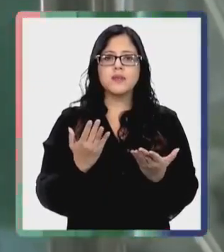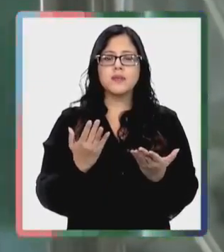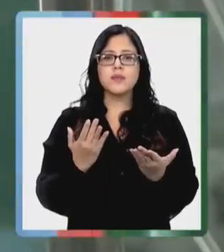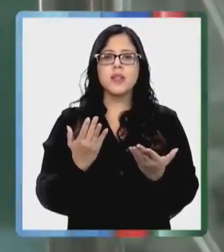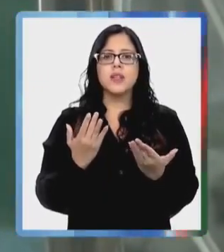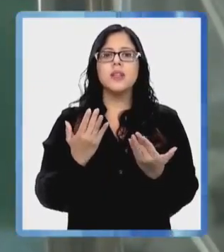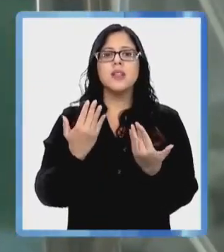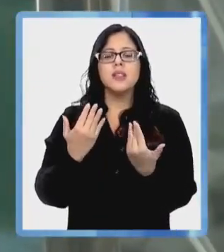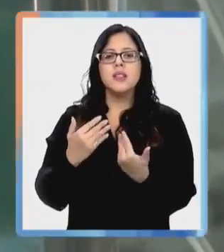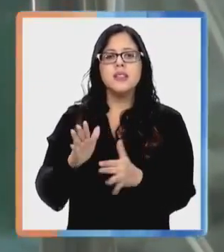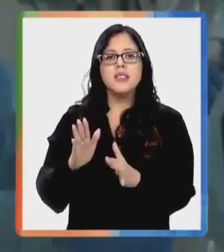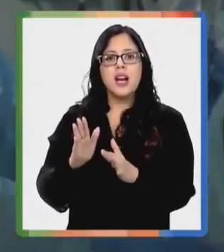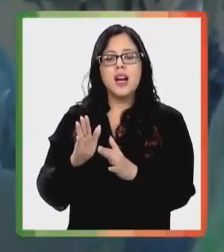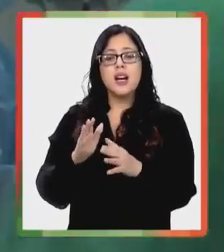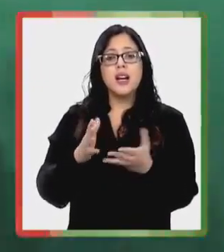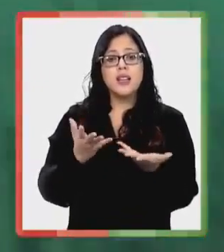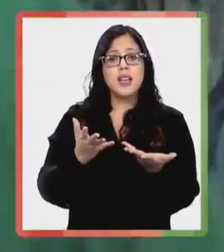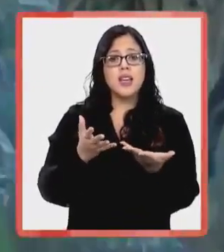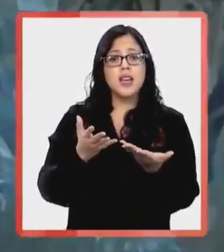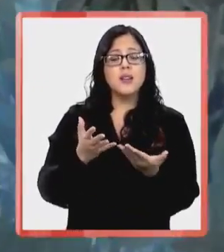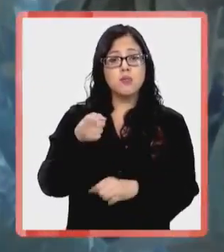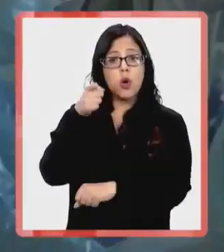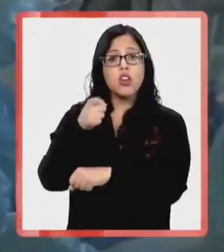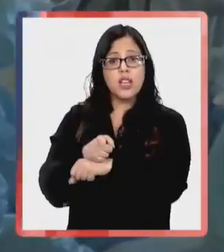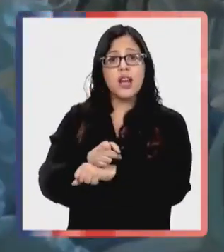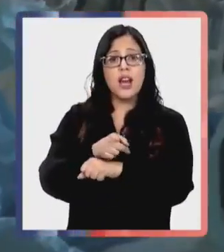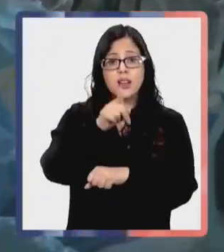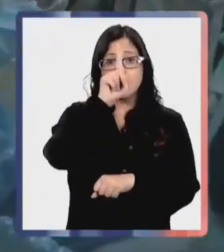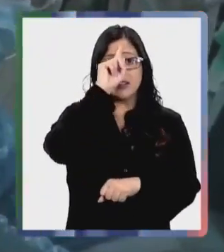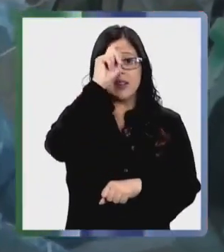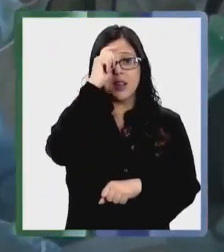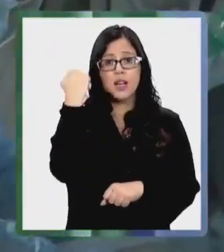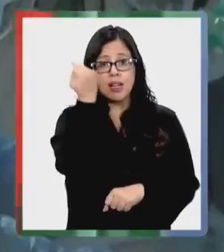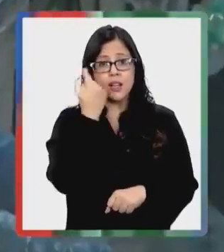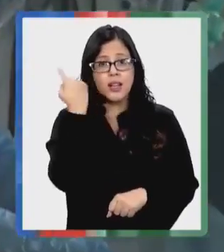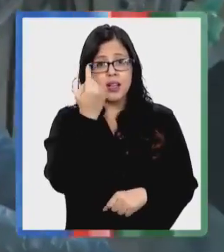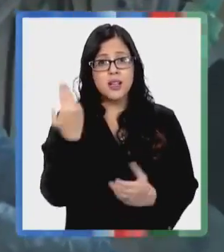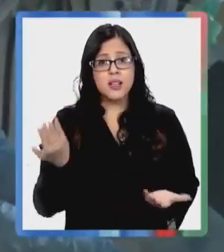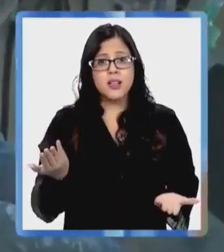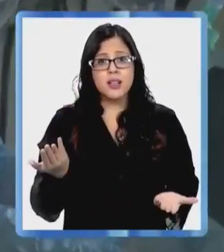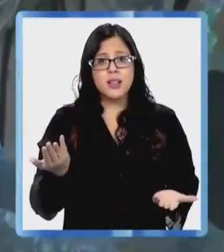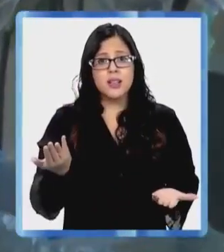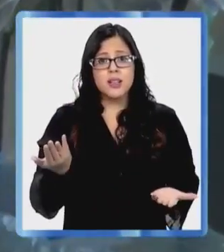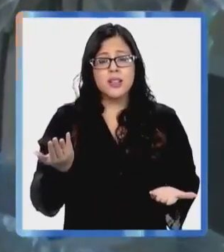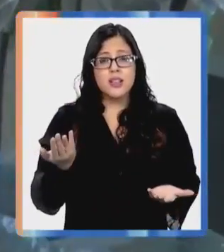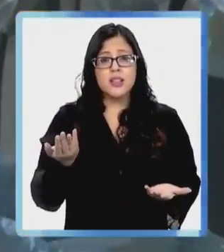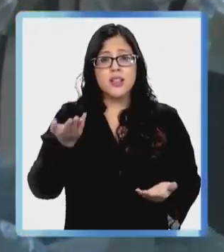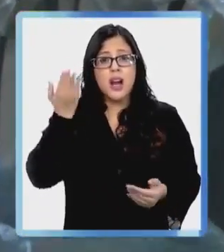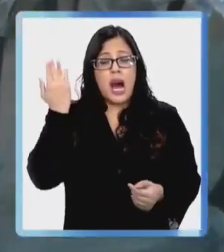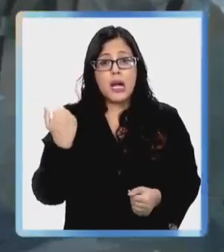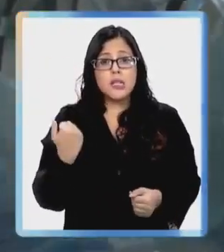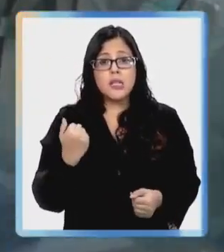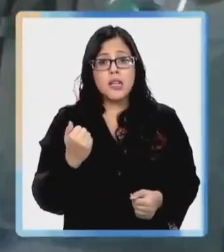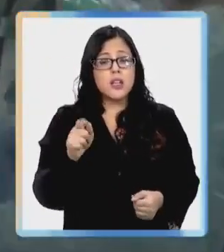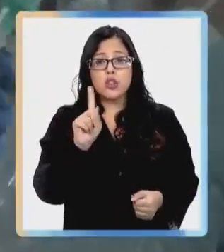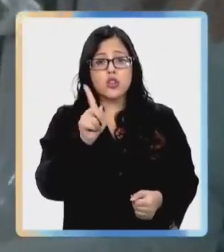atención médica privada para que no faltara ninguna cama. Y así fue, no faltaron camas, no faltaron ventiladores